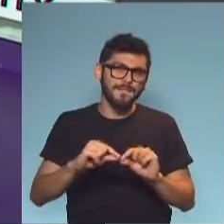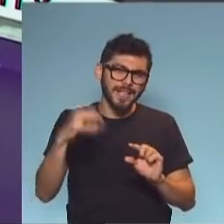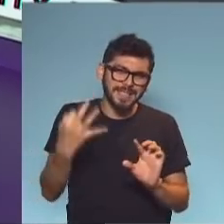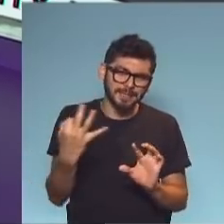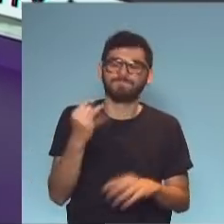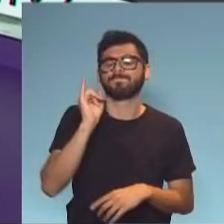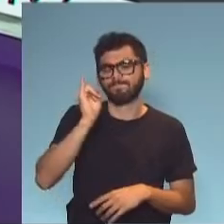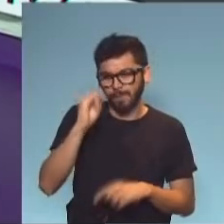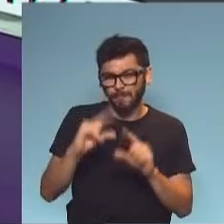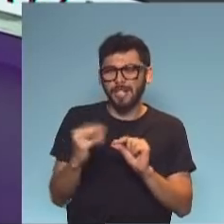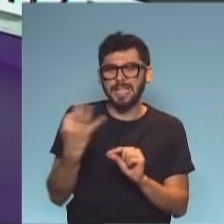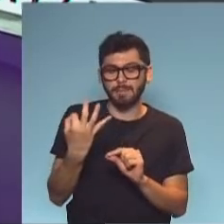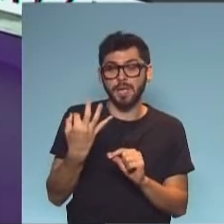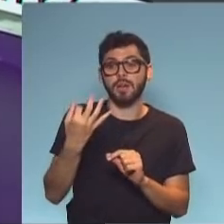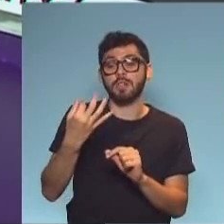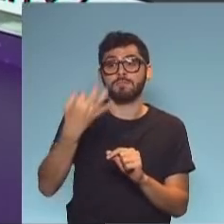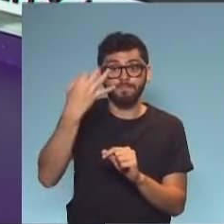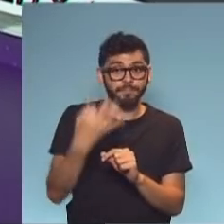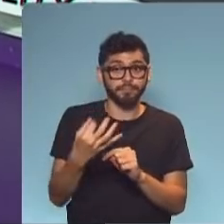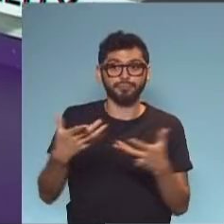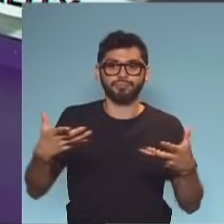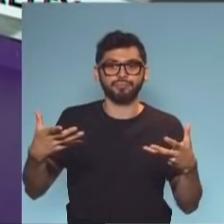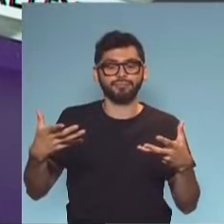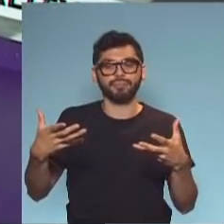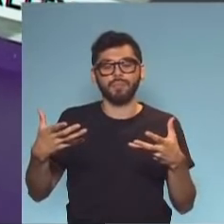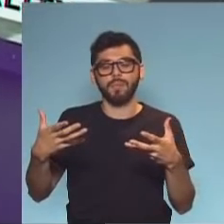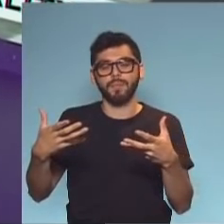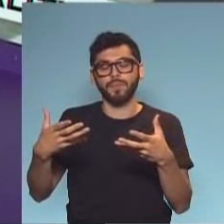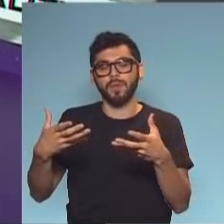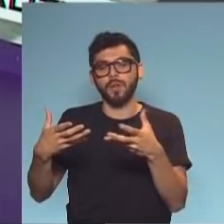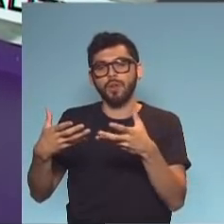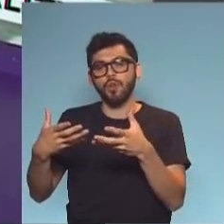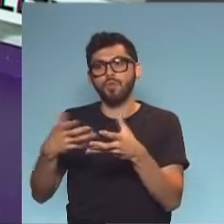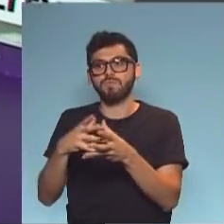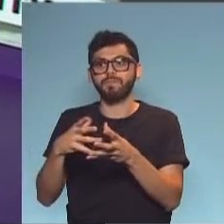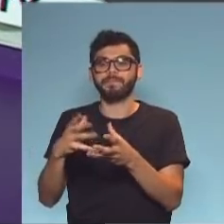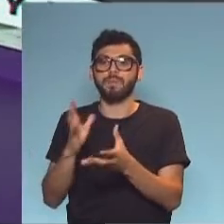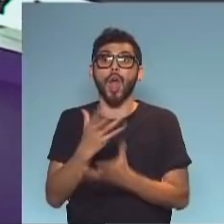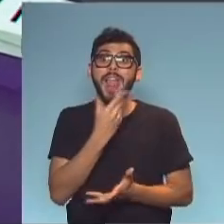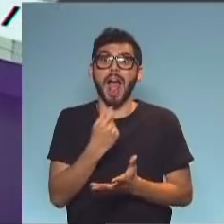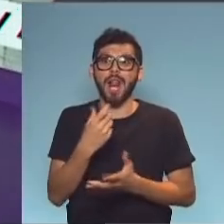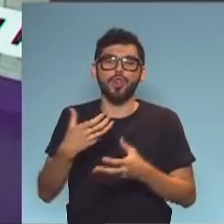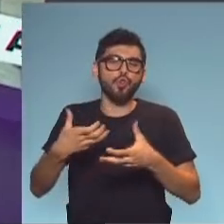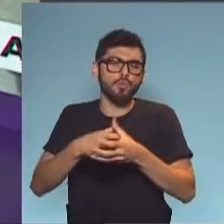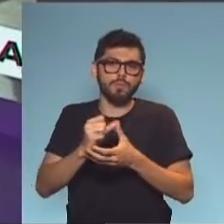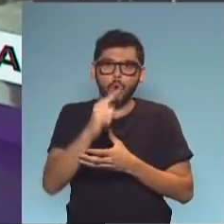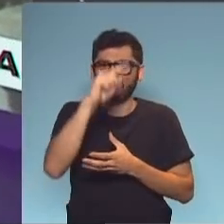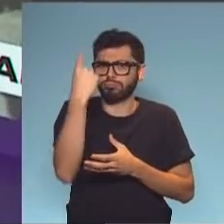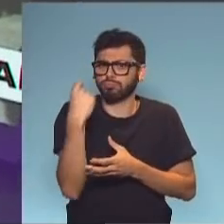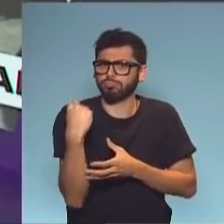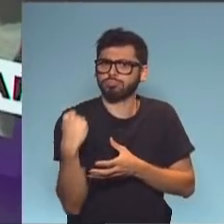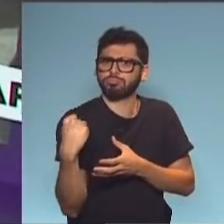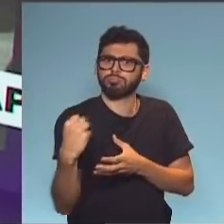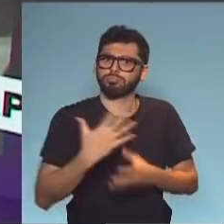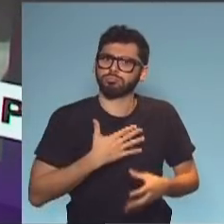una fecha especial donde se iban a juntar los grupos, digamos, más nacionalistas israelíes justamente para manifestarse en el